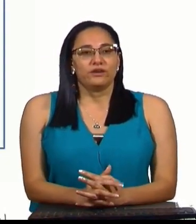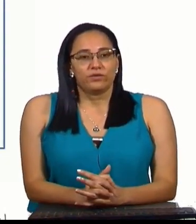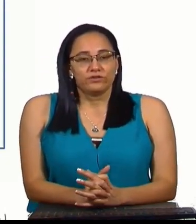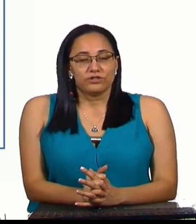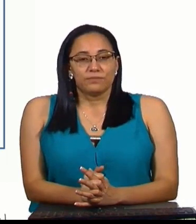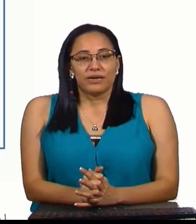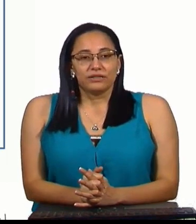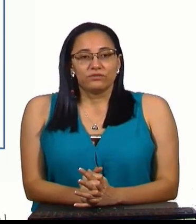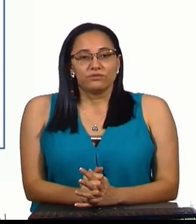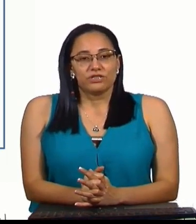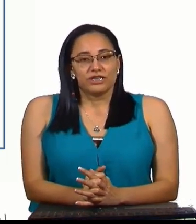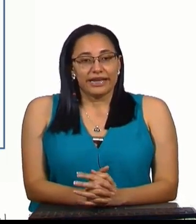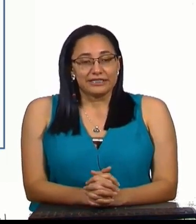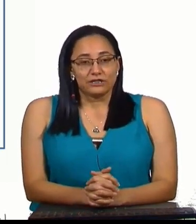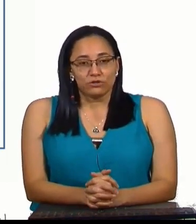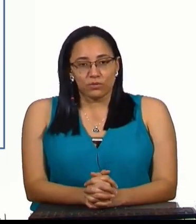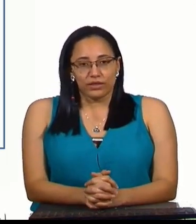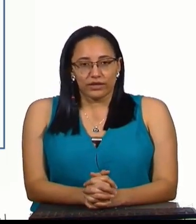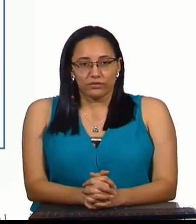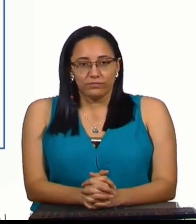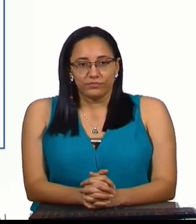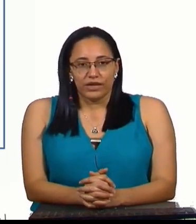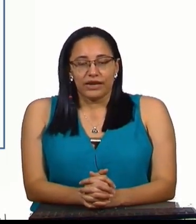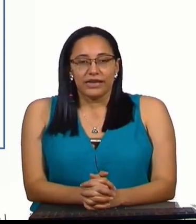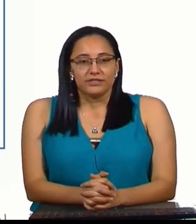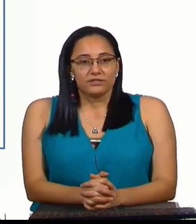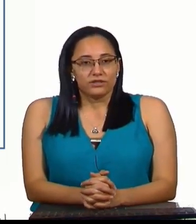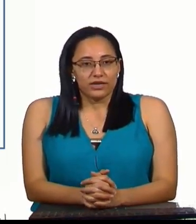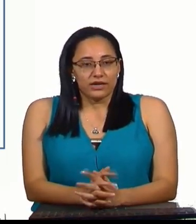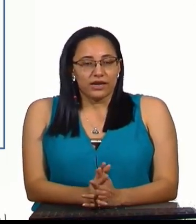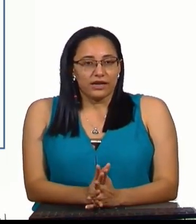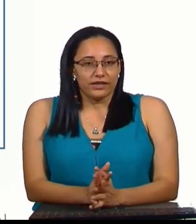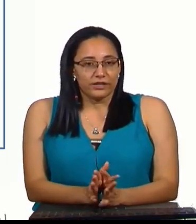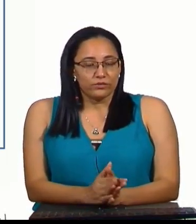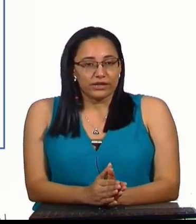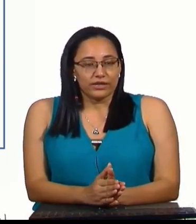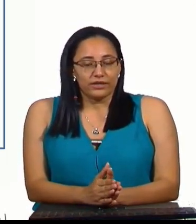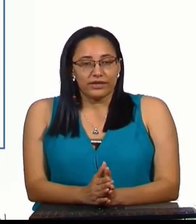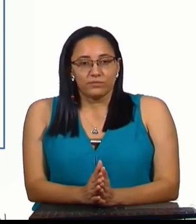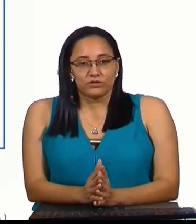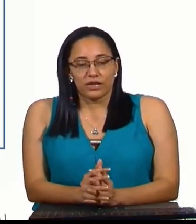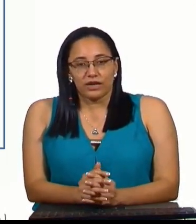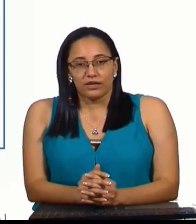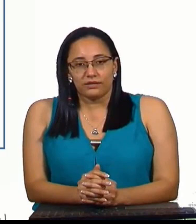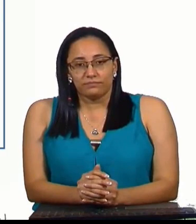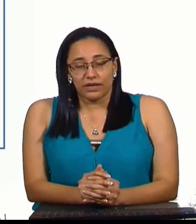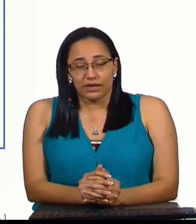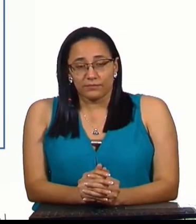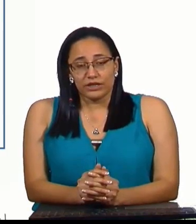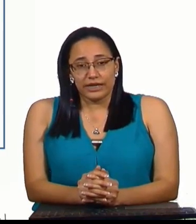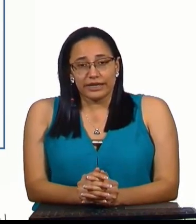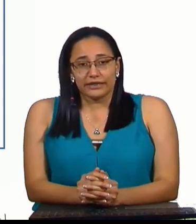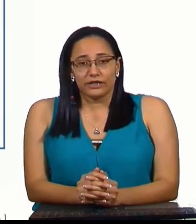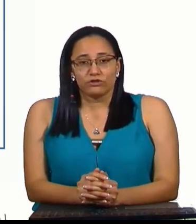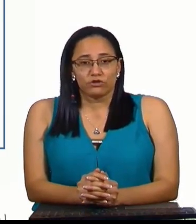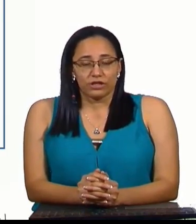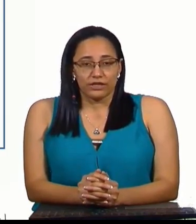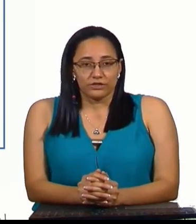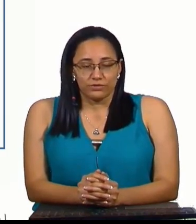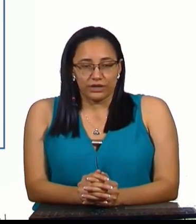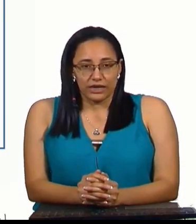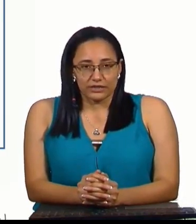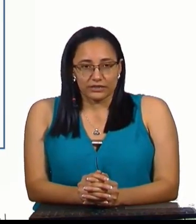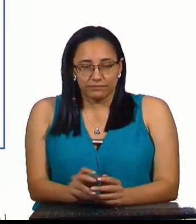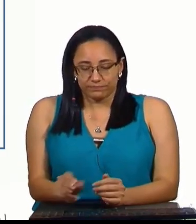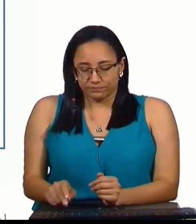del día de hoy, ustedes van a traducir en su cuaderno la historia, la lectura que leímos, acabamos de leer, de los